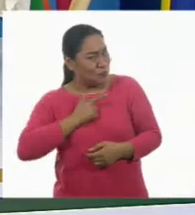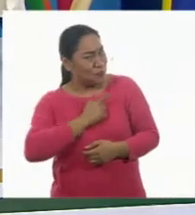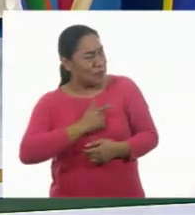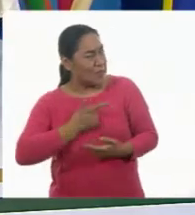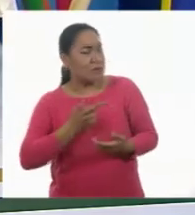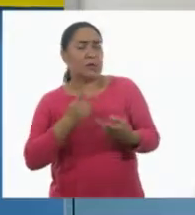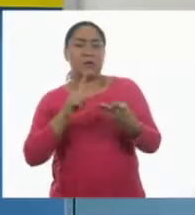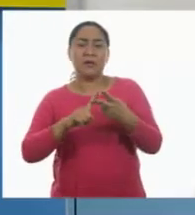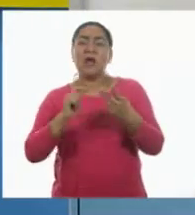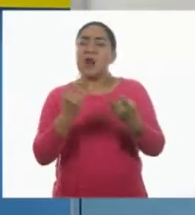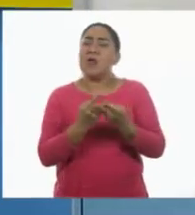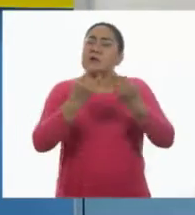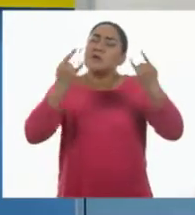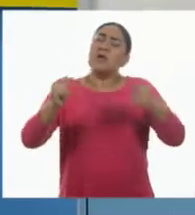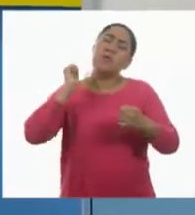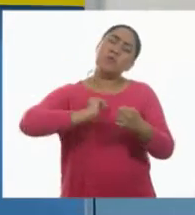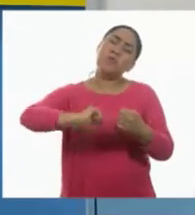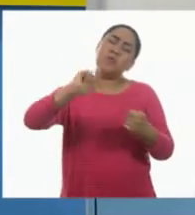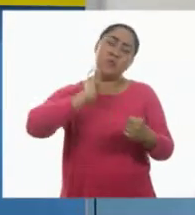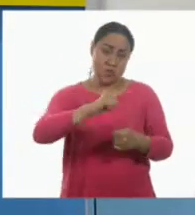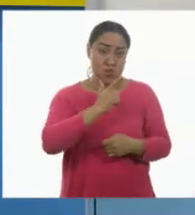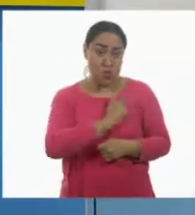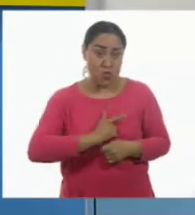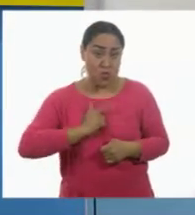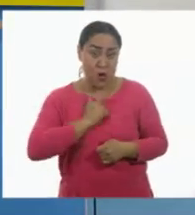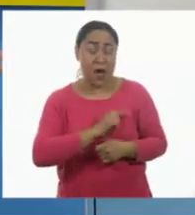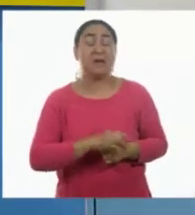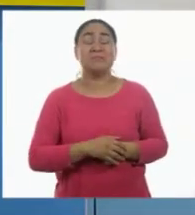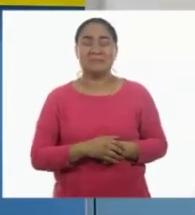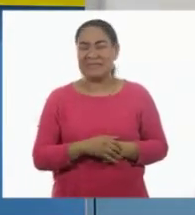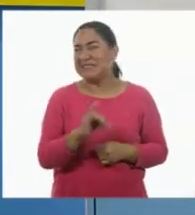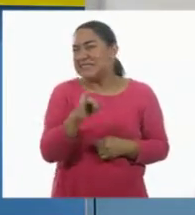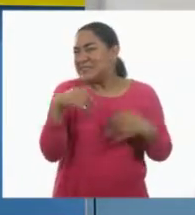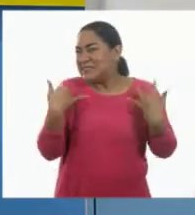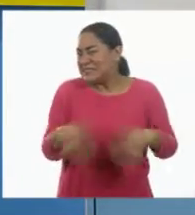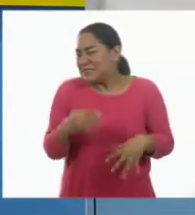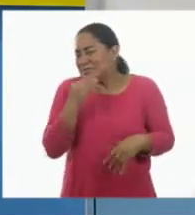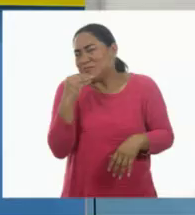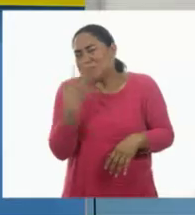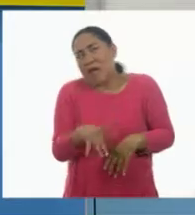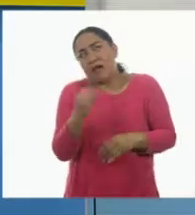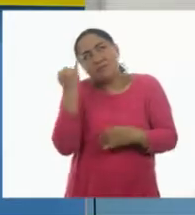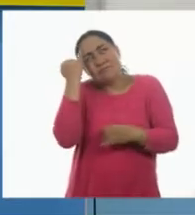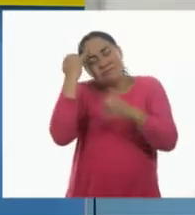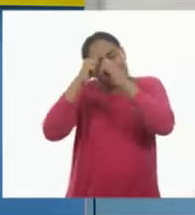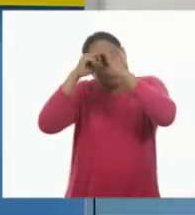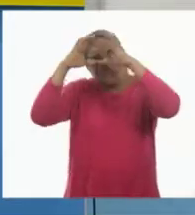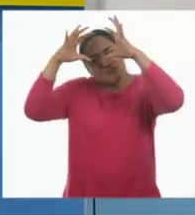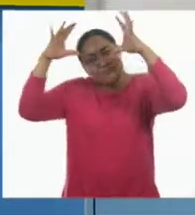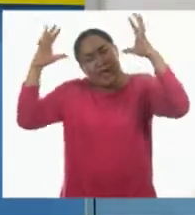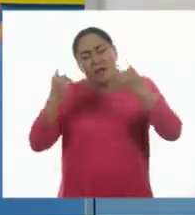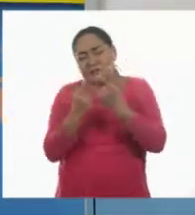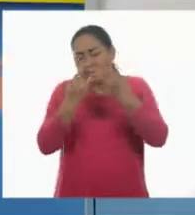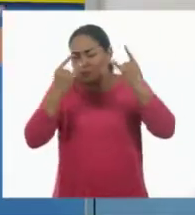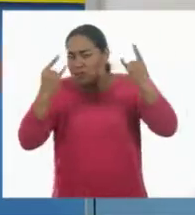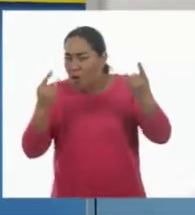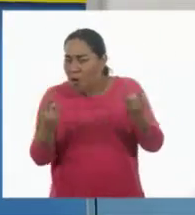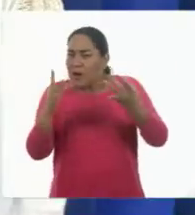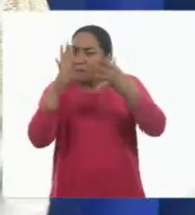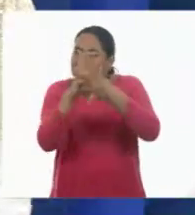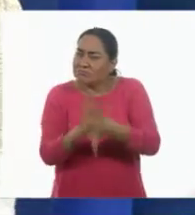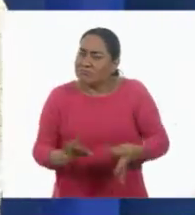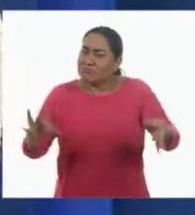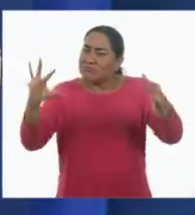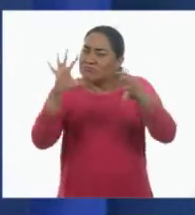leyendas? Eso me gustó mucho más. Eso de poder crear una historia, contarla, actuarla, me fascinó.